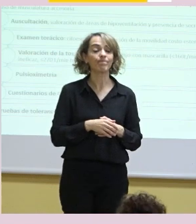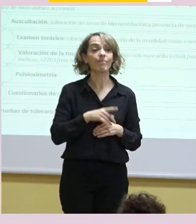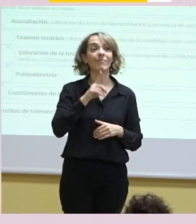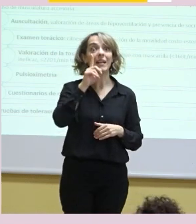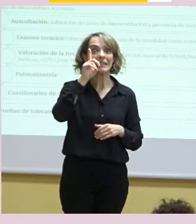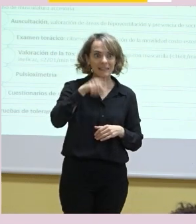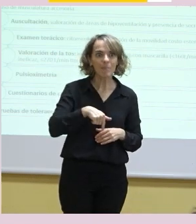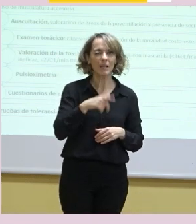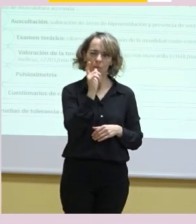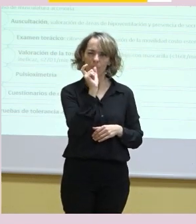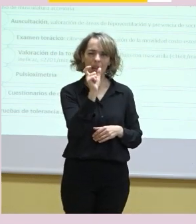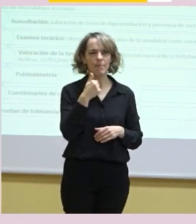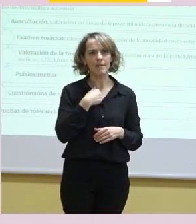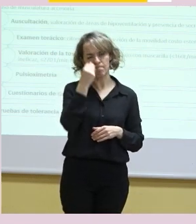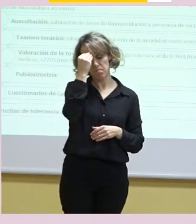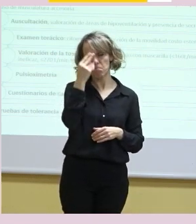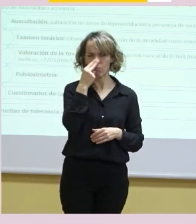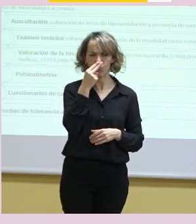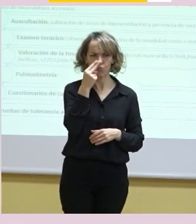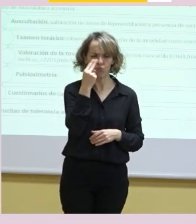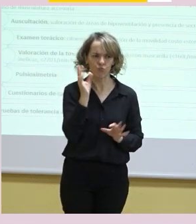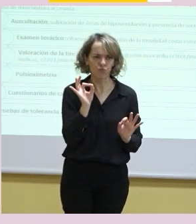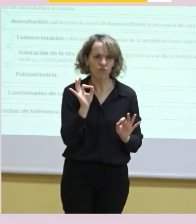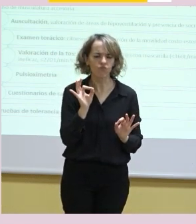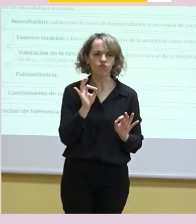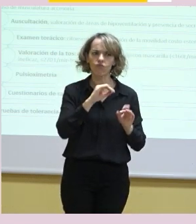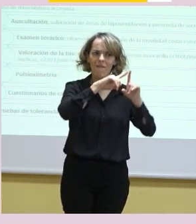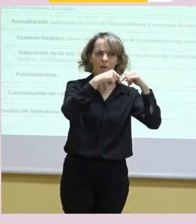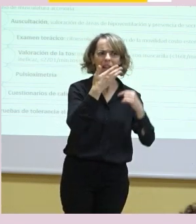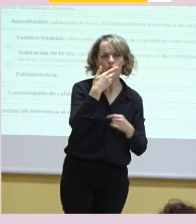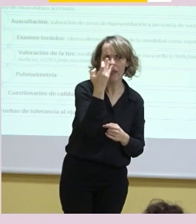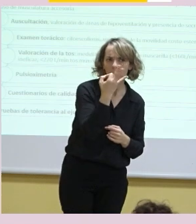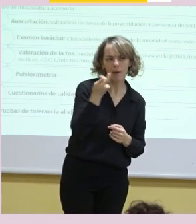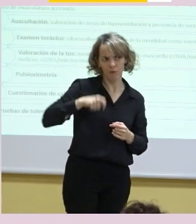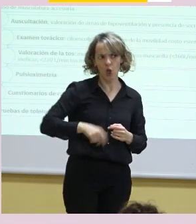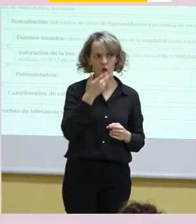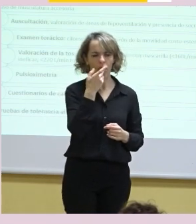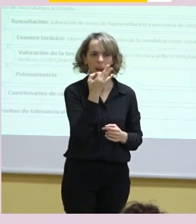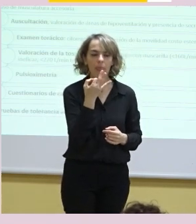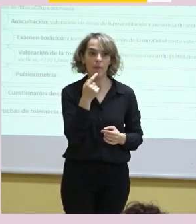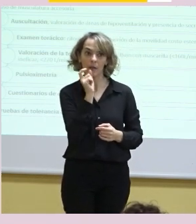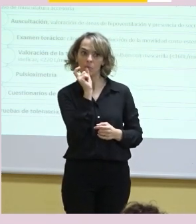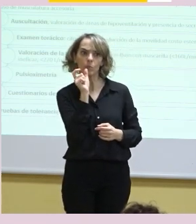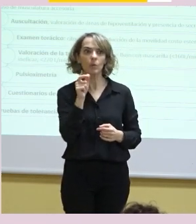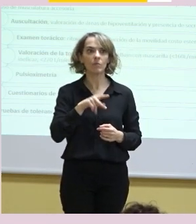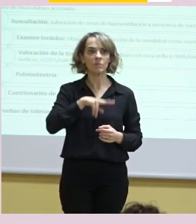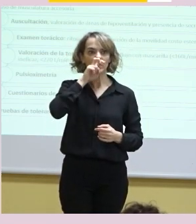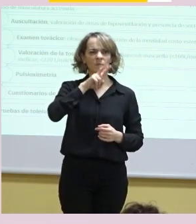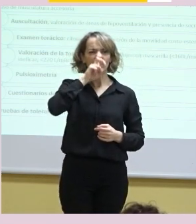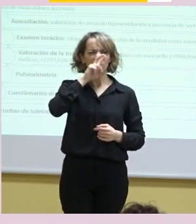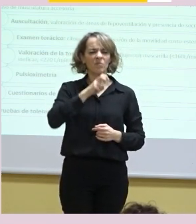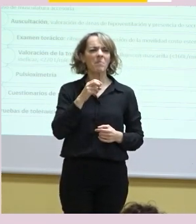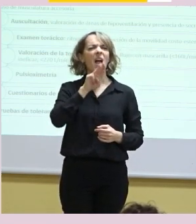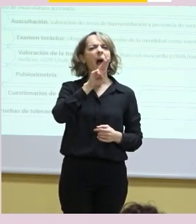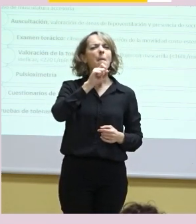de ella porque es un término que me parece interesante que las familias conozcan y también otros profesionales, apareció respiración paradójica.